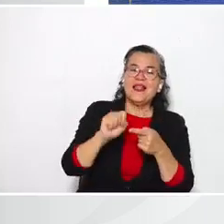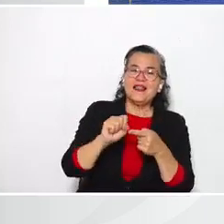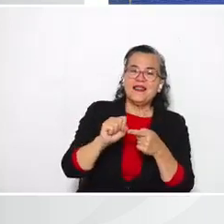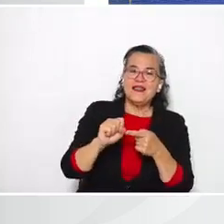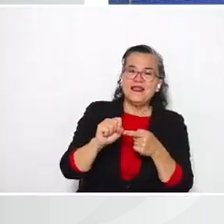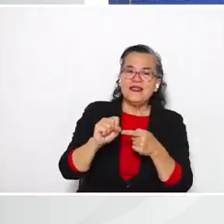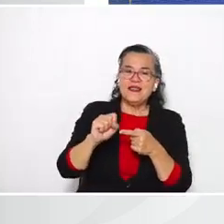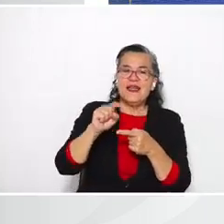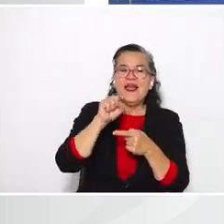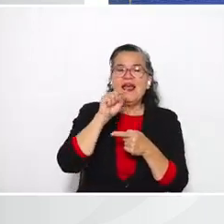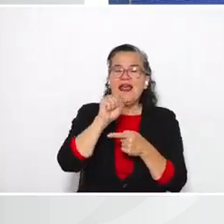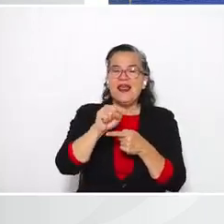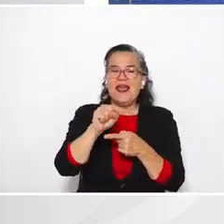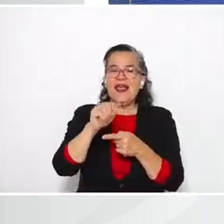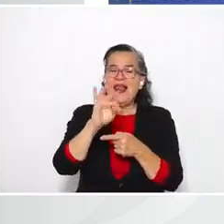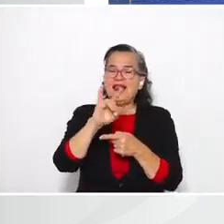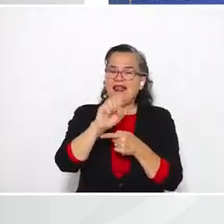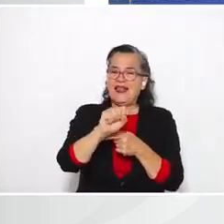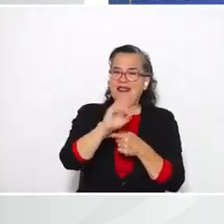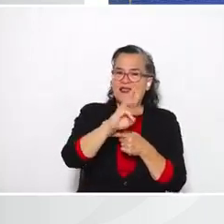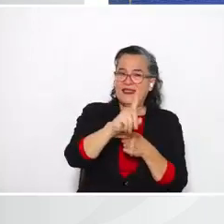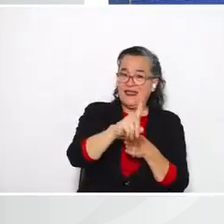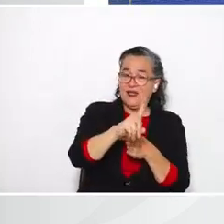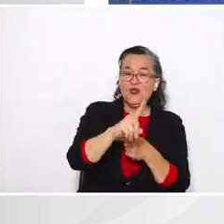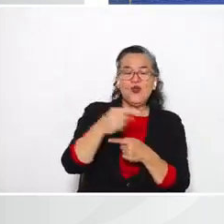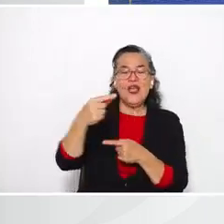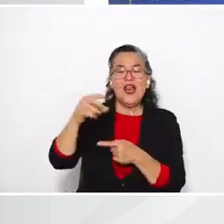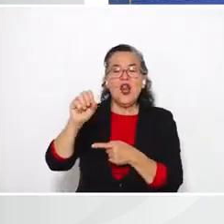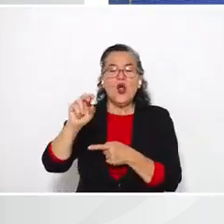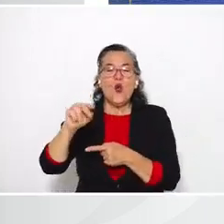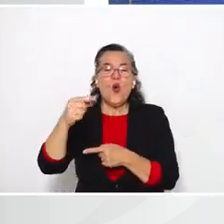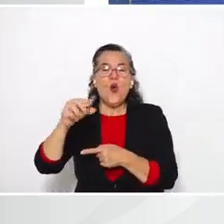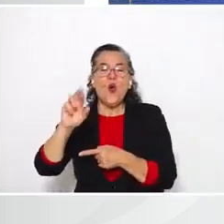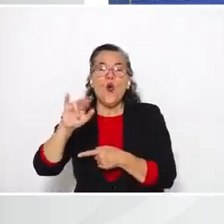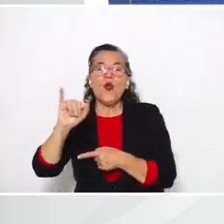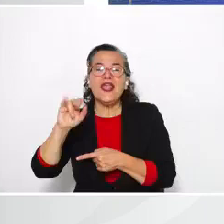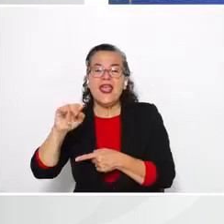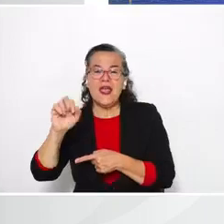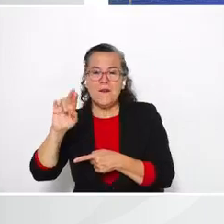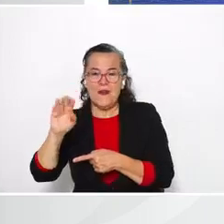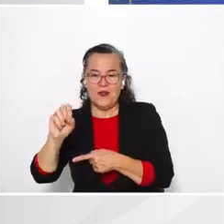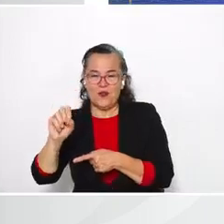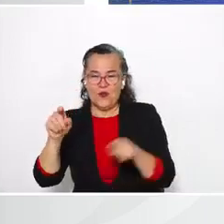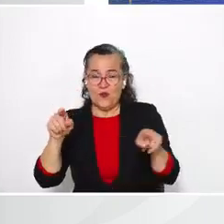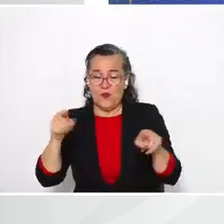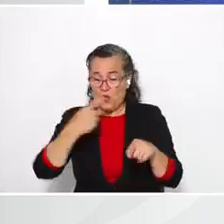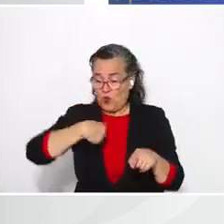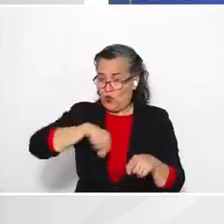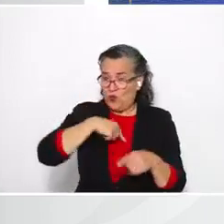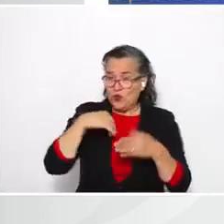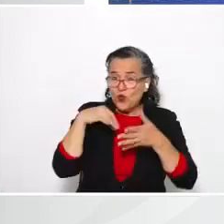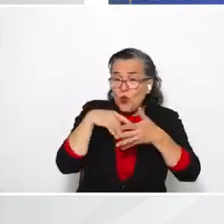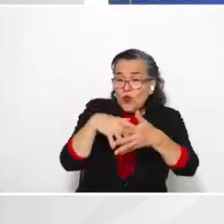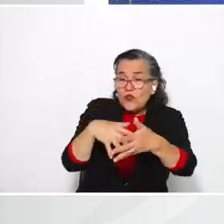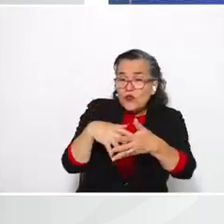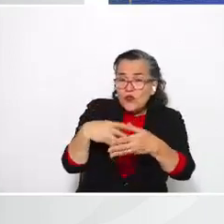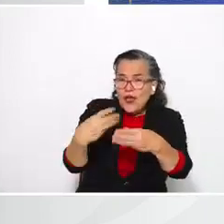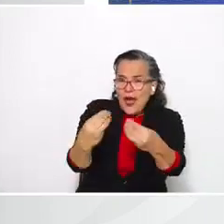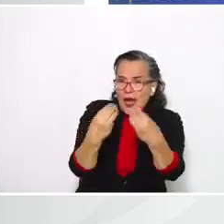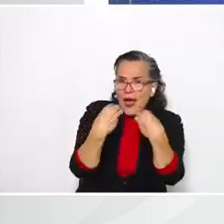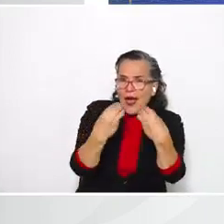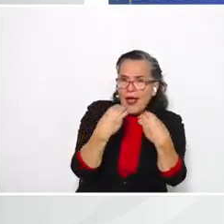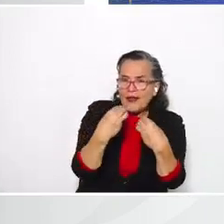el gongorímetro. Para que vean que muchas veces lo que nosotros como estudiantes recibíamos